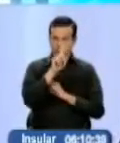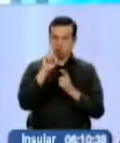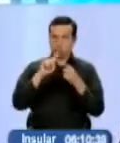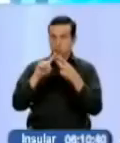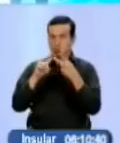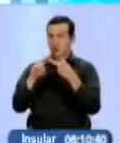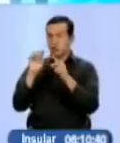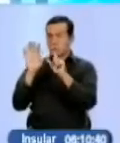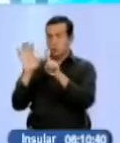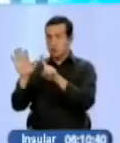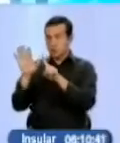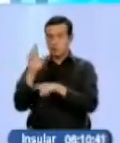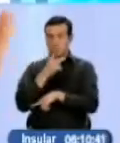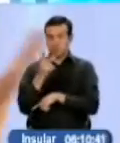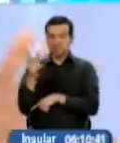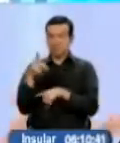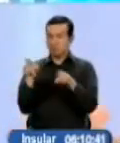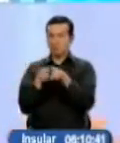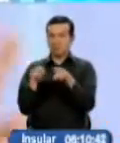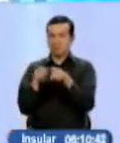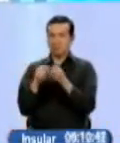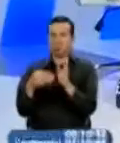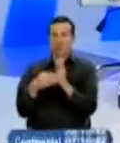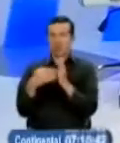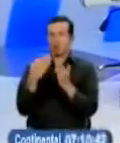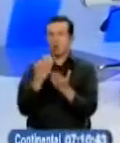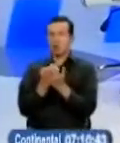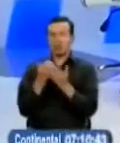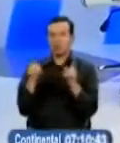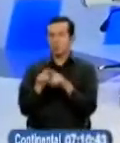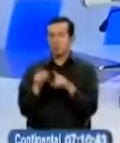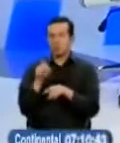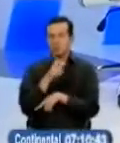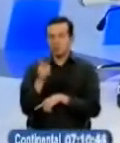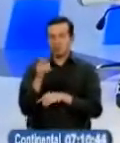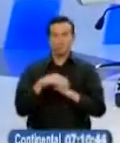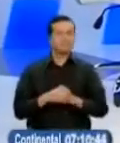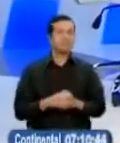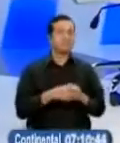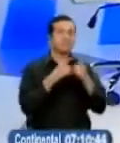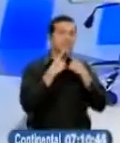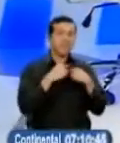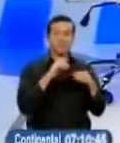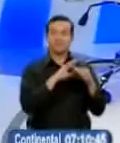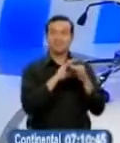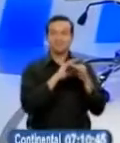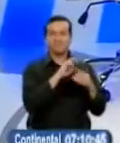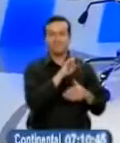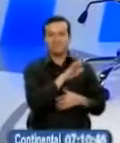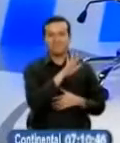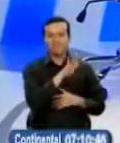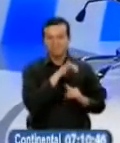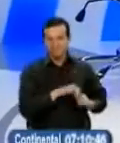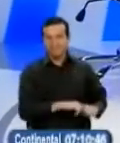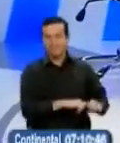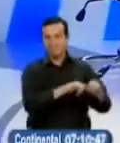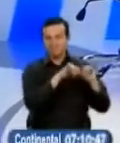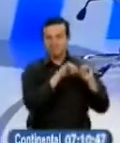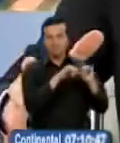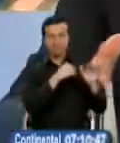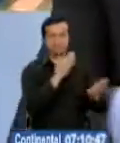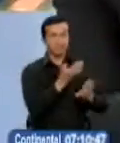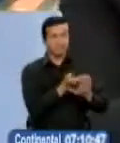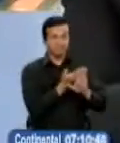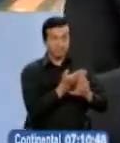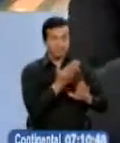Madera de Guerrero, es lo mismo. Ok, tú ves coincidencia en eso. Y dices, Alianza País continúa con su modelo propuesto